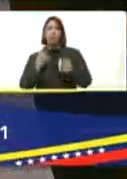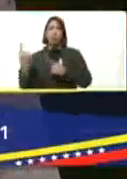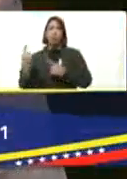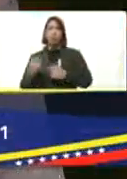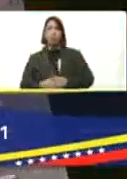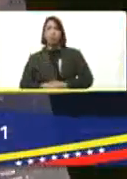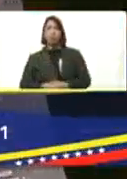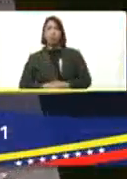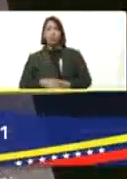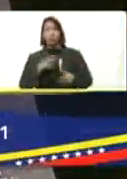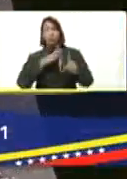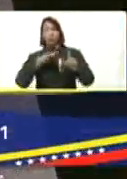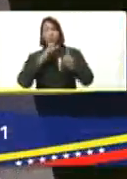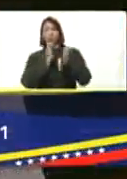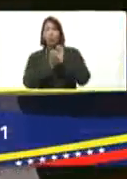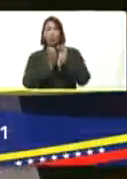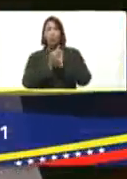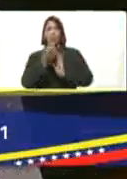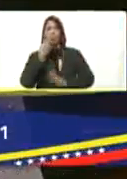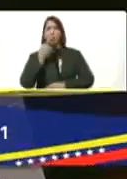trama geopolítica, la forma en que